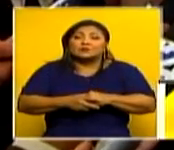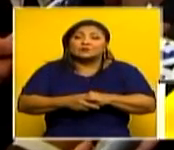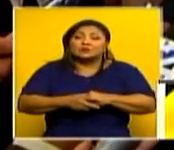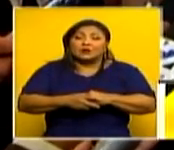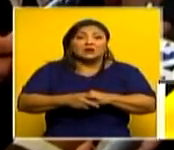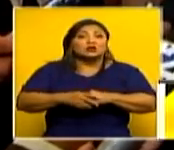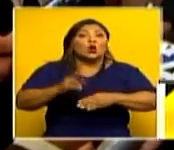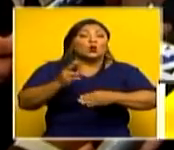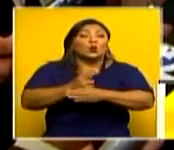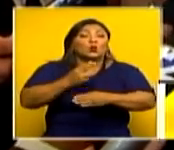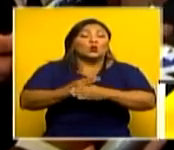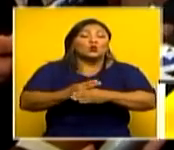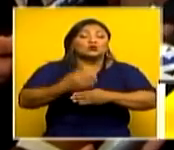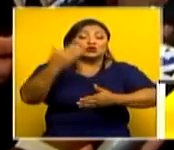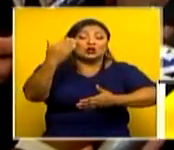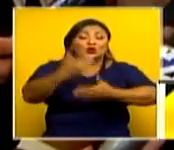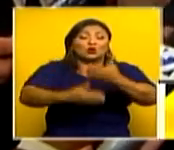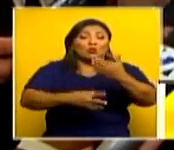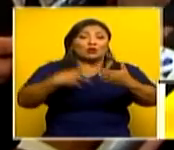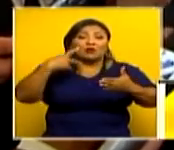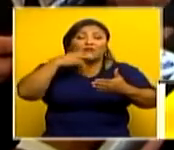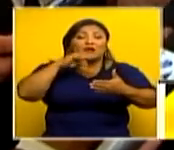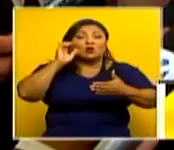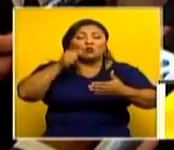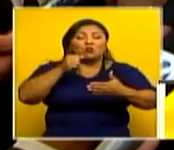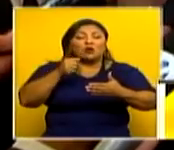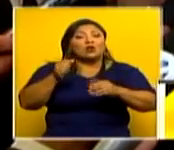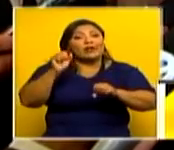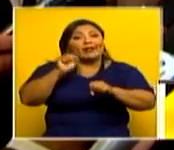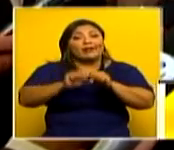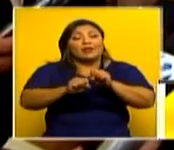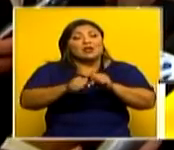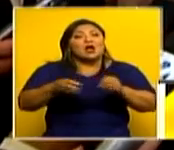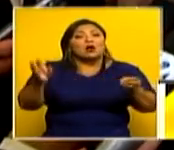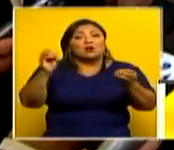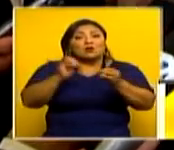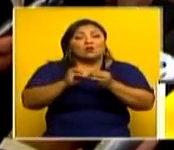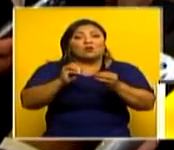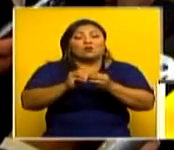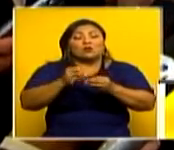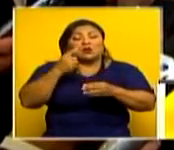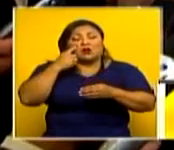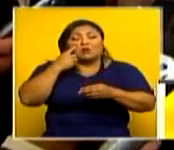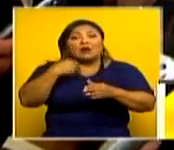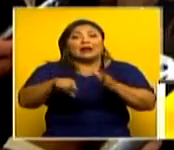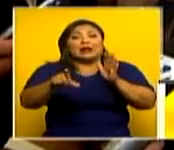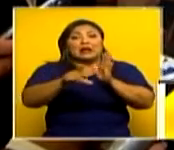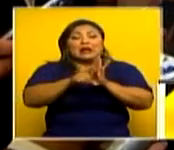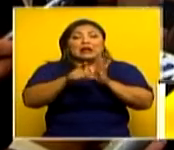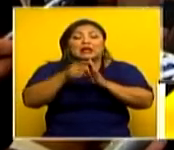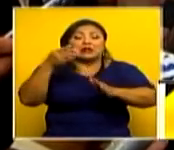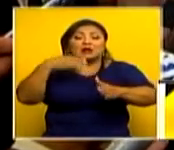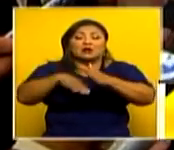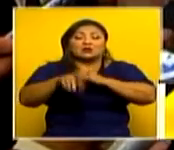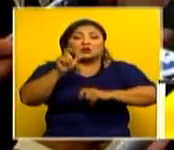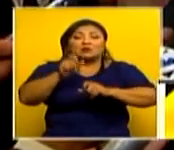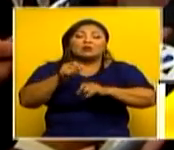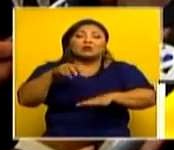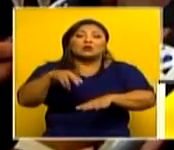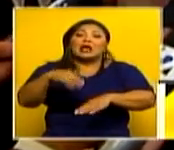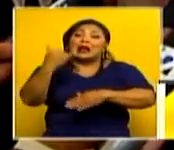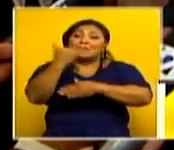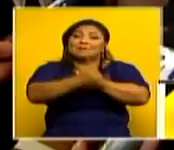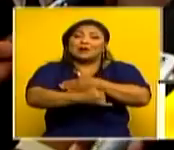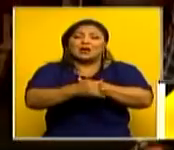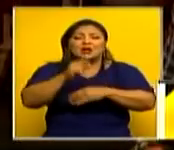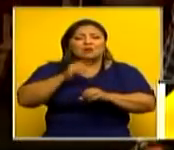esos usos de documentos adulterados puedan afectar un mandato de la ley ecuatoriana, cual es que el ingreso de las personas al país sea